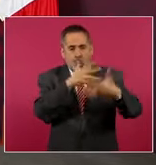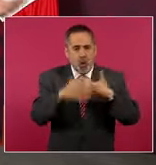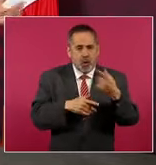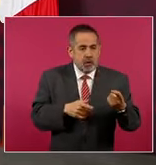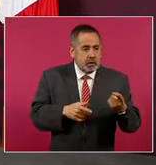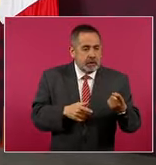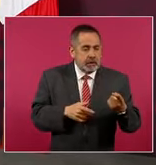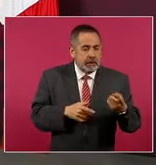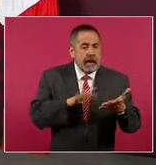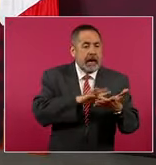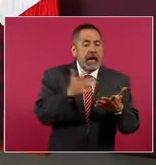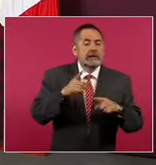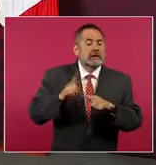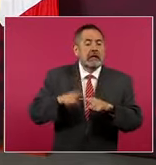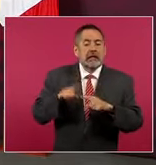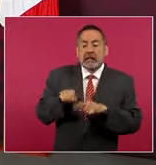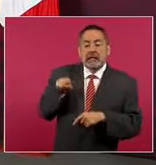si no es